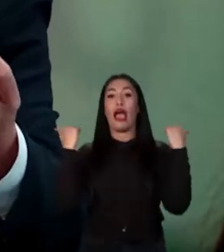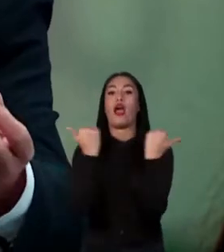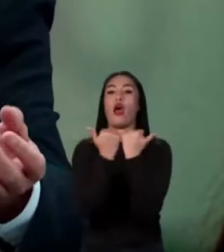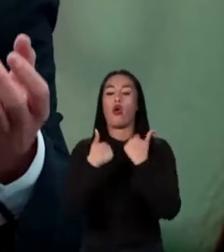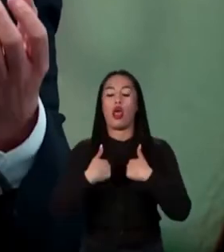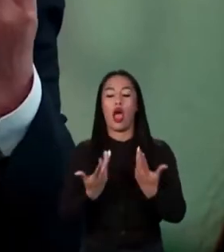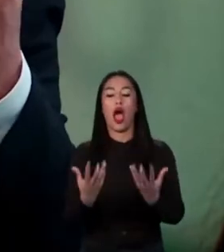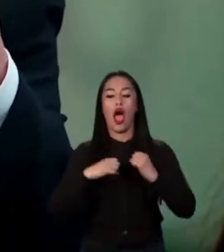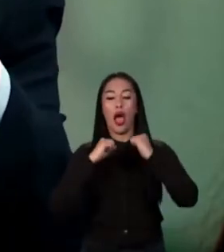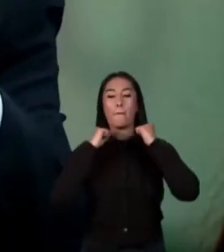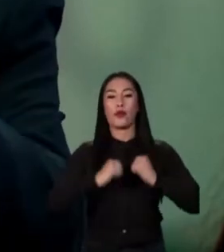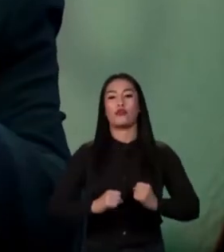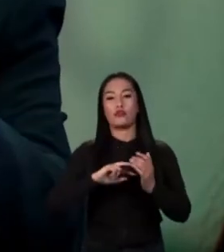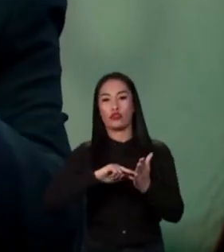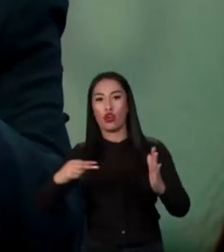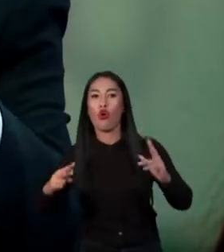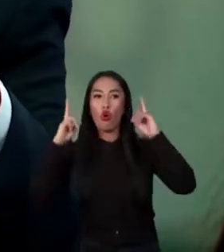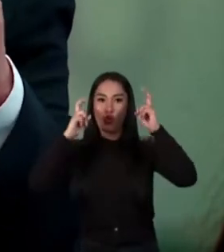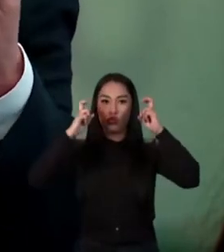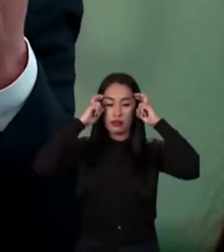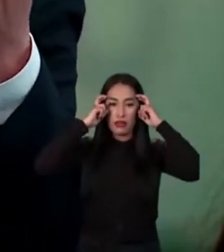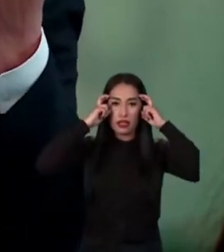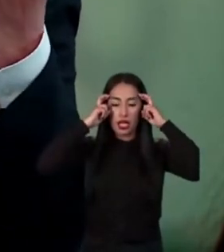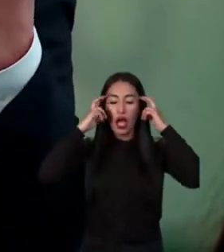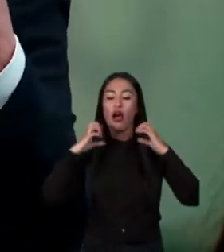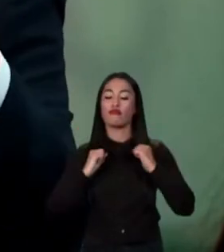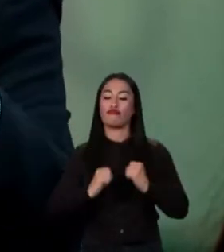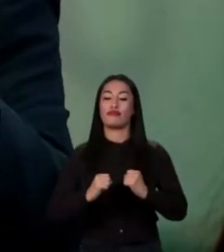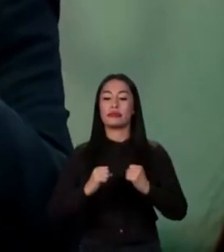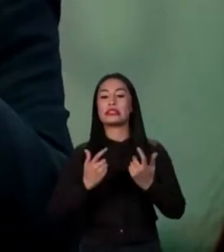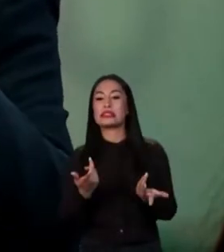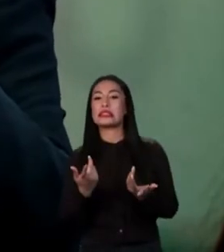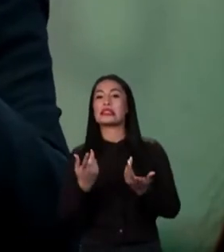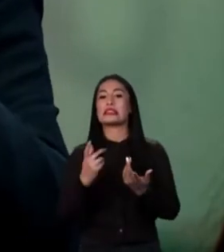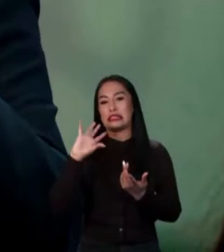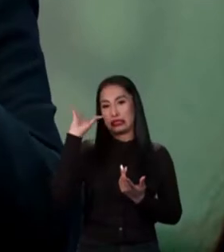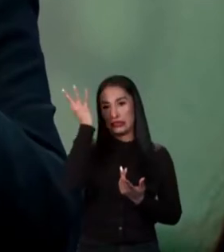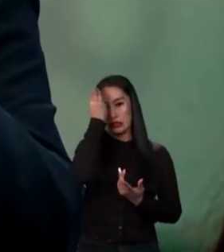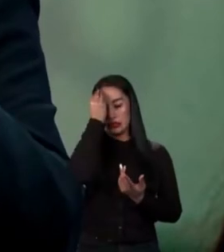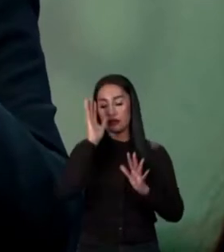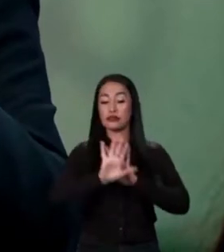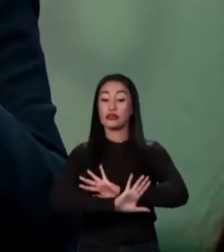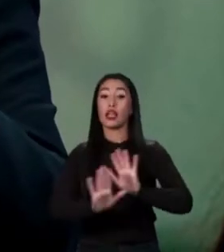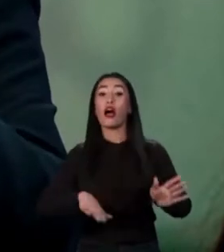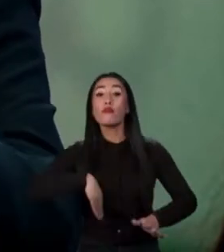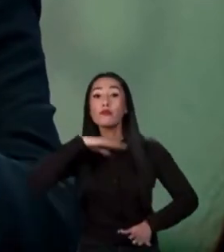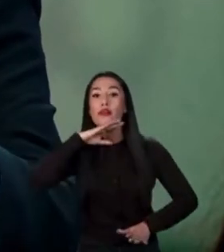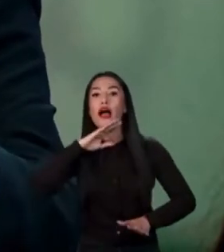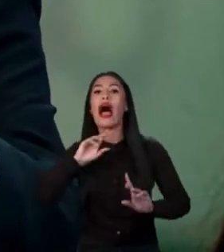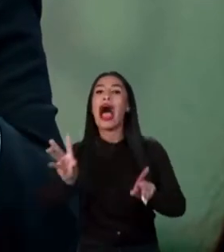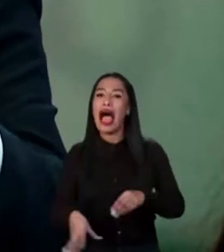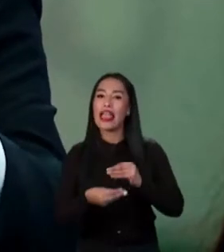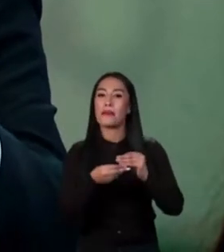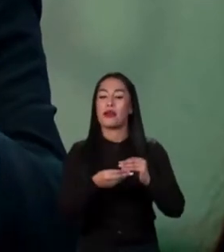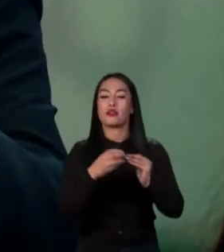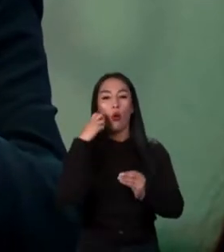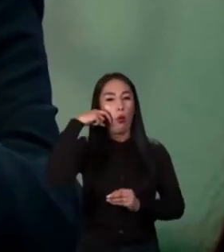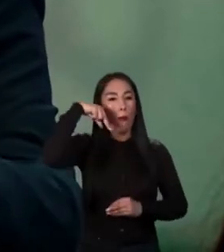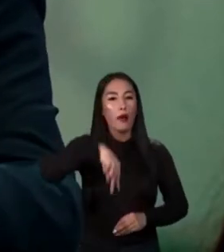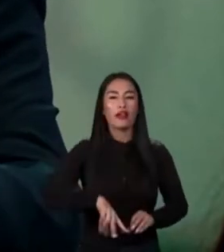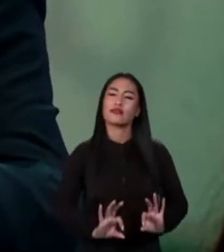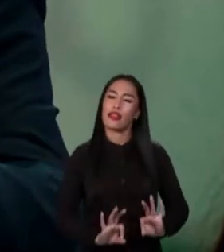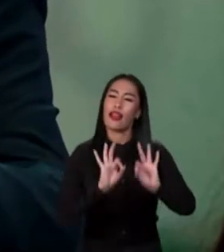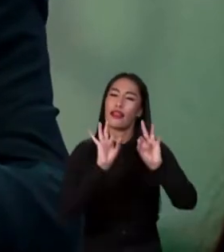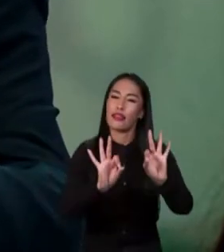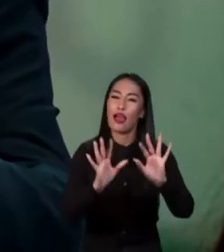tecnológica la apropiación del conocimiento de la parte disciplinar sino que haga que se formen excelentes seres humanos ese es el reto que tenemos